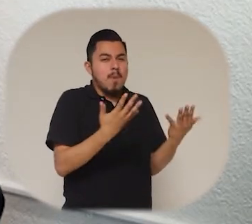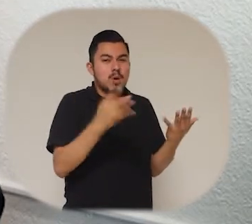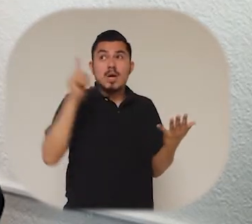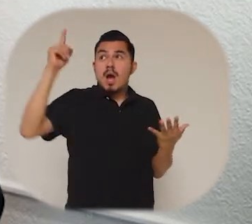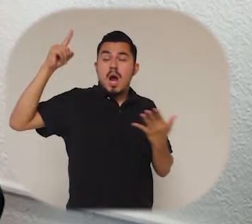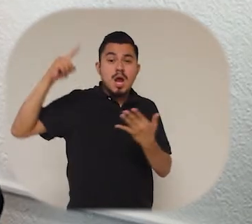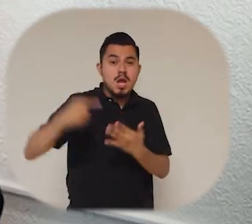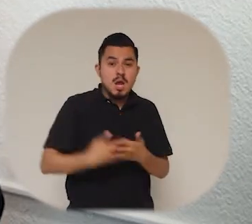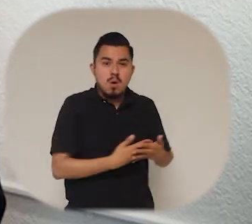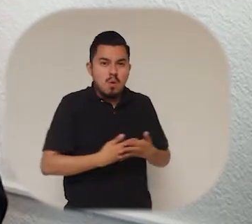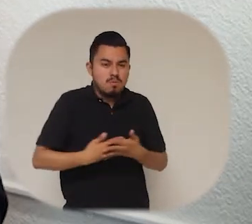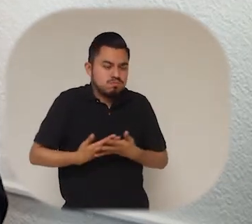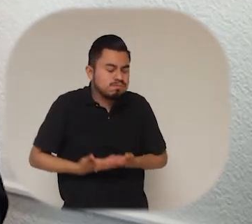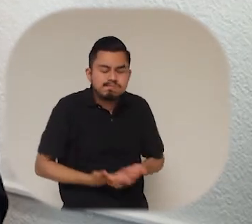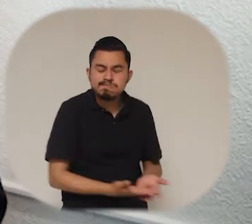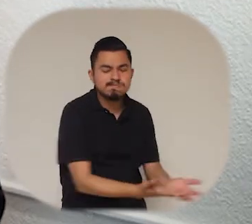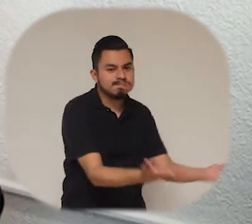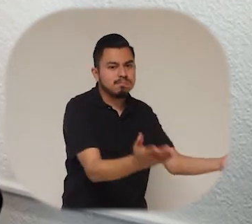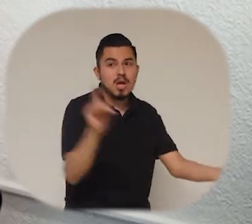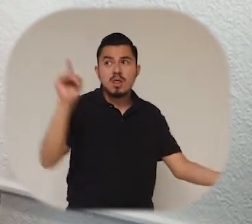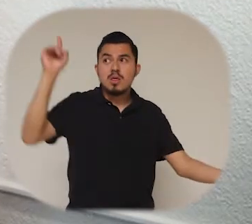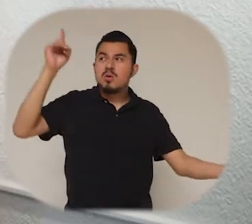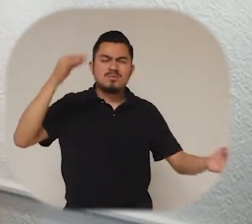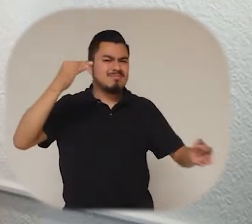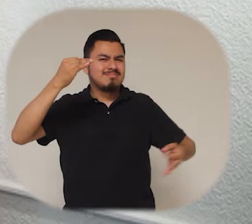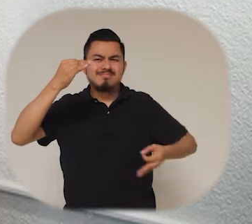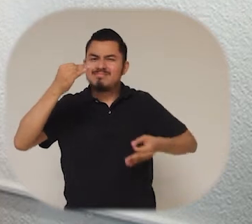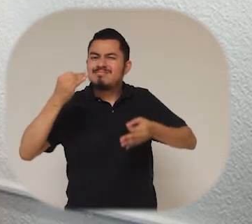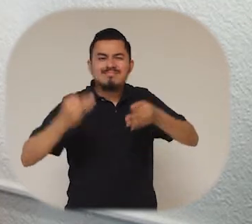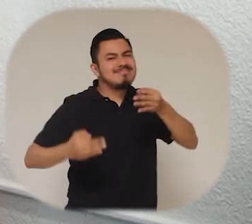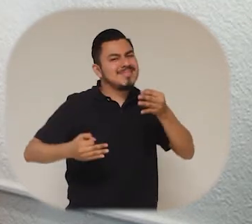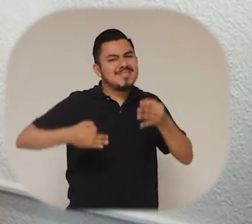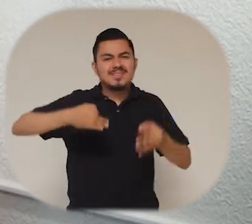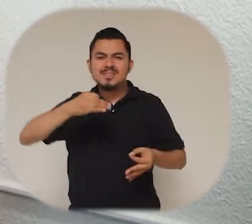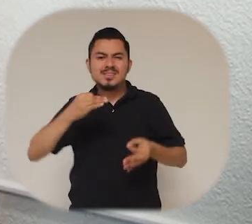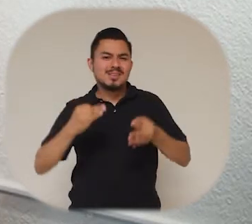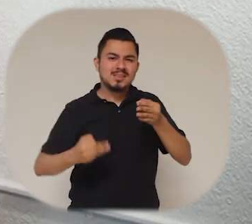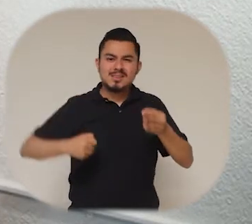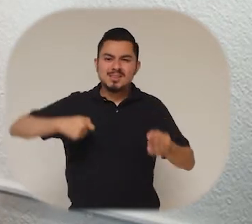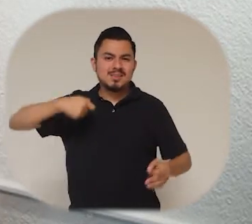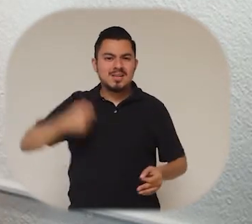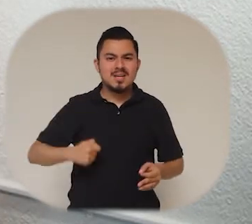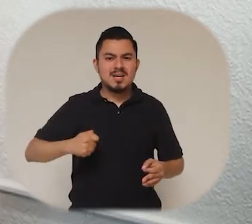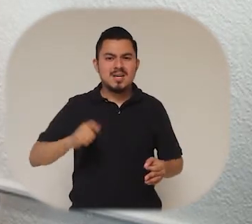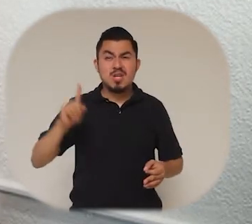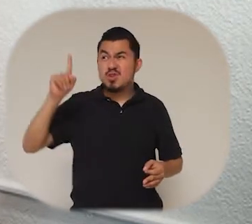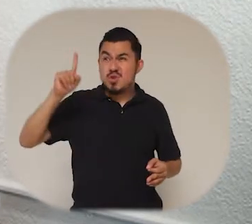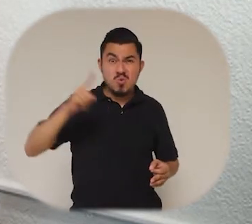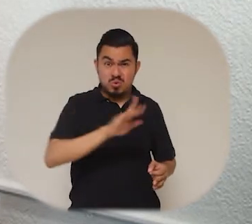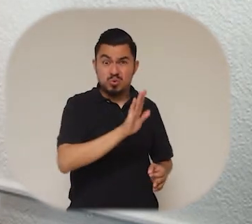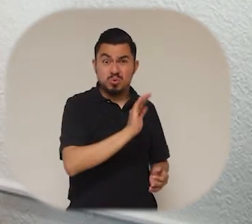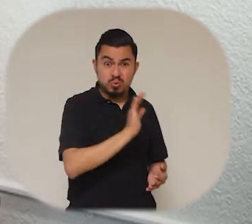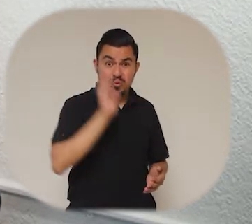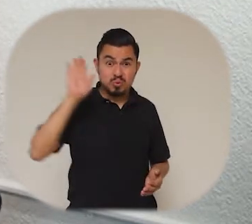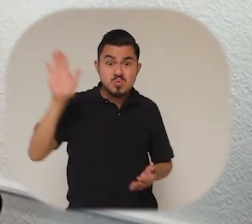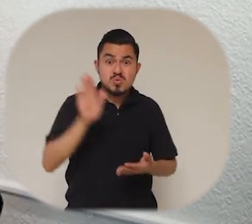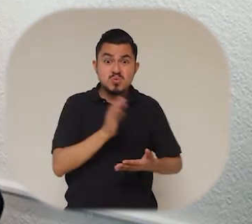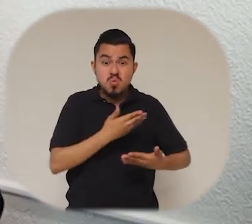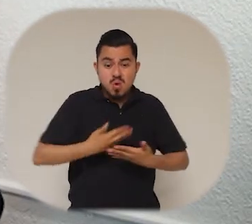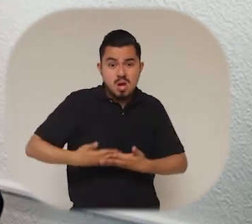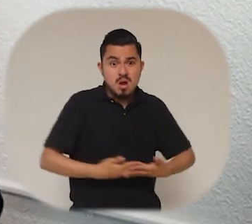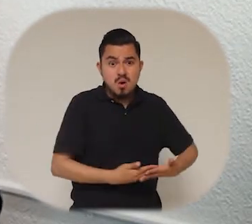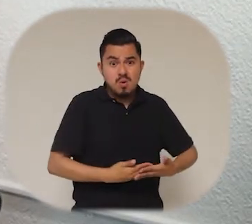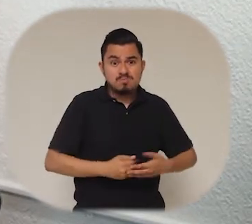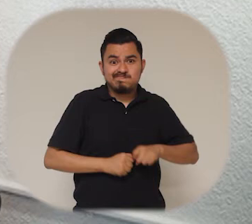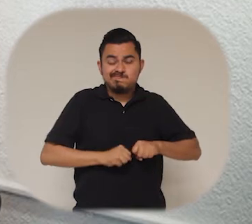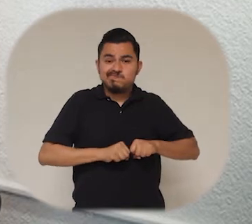tan justo, que como es un Dios justo, Él tuvo que matar a su Hijo sobre esa cruz. Así que Dios es un Dios de